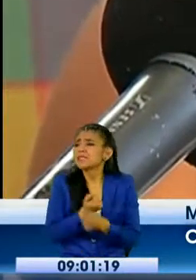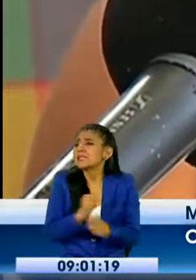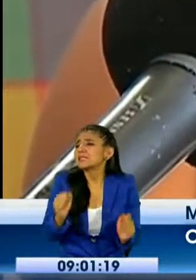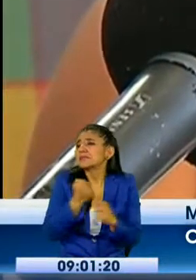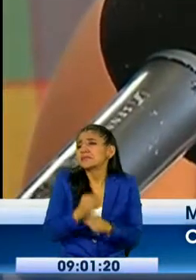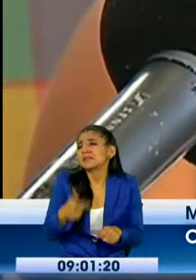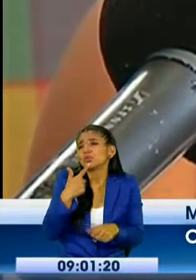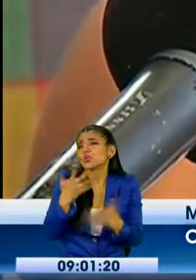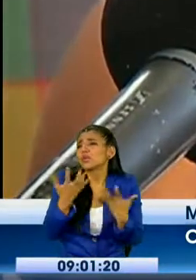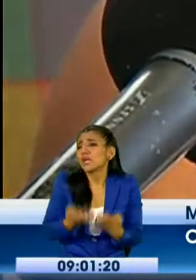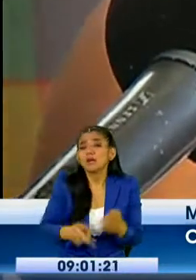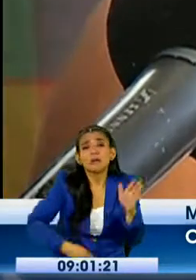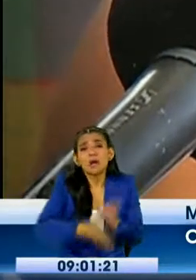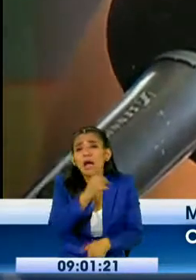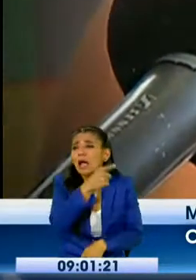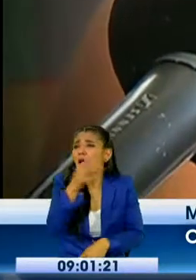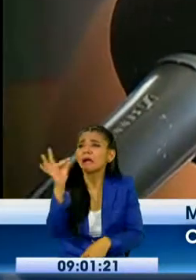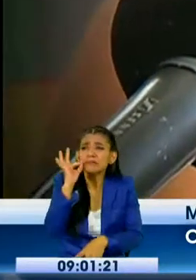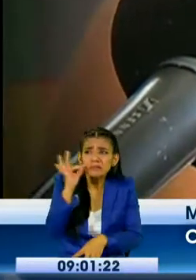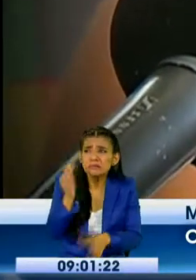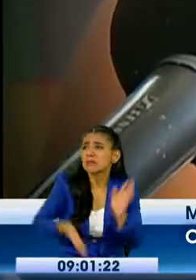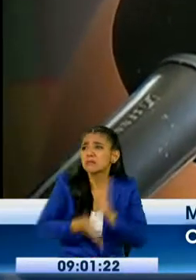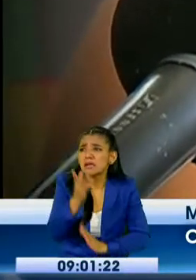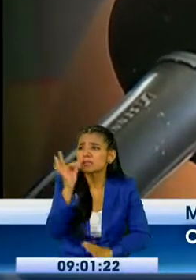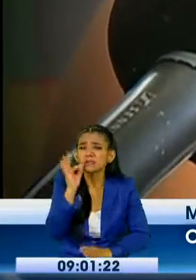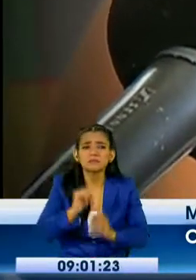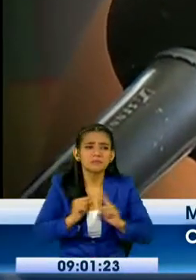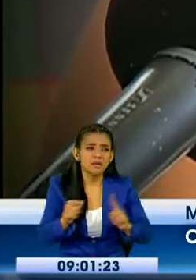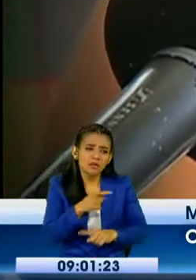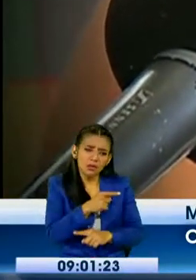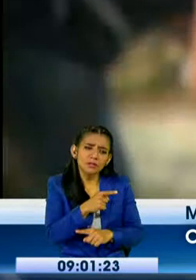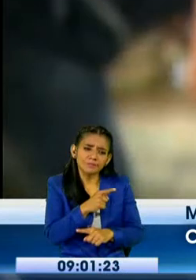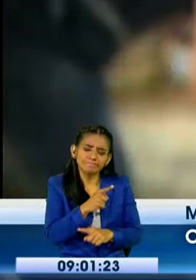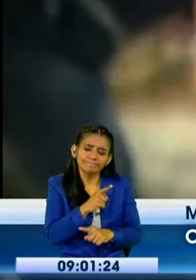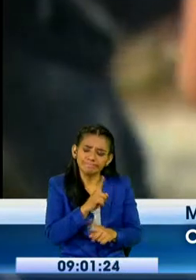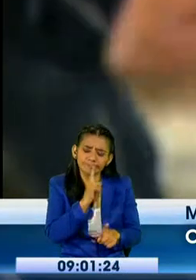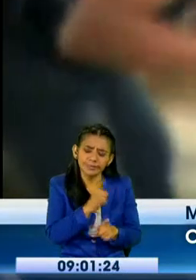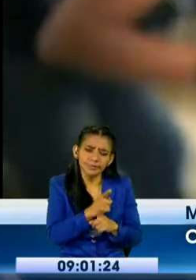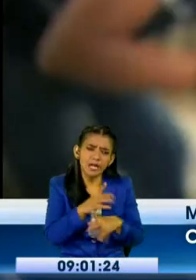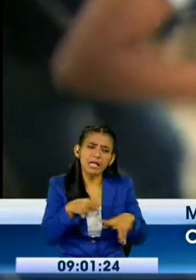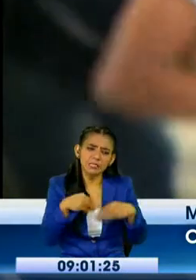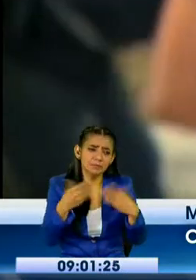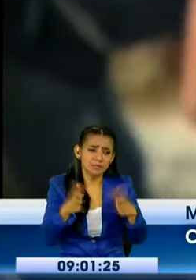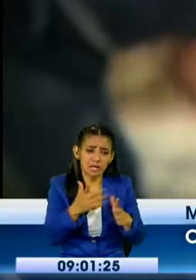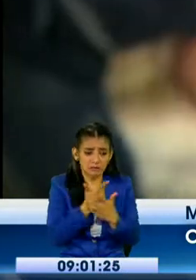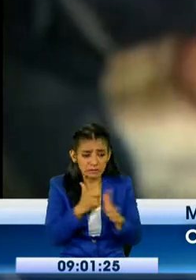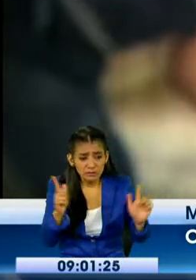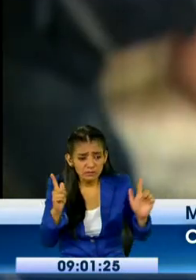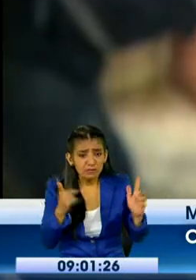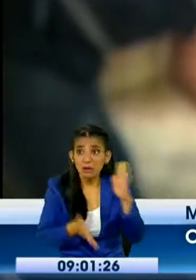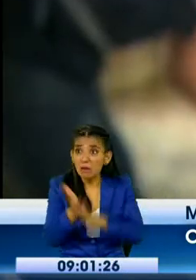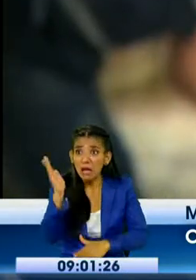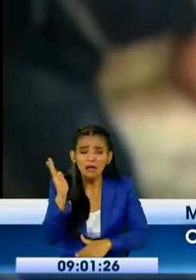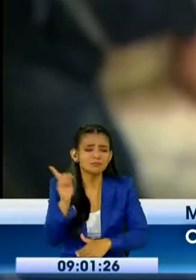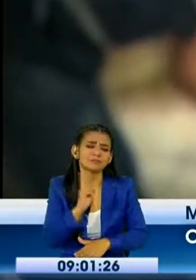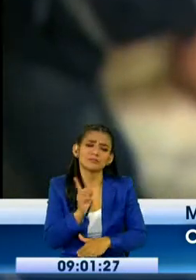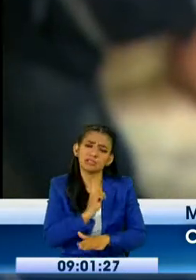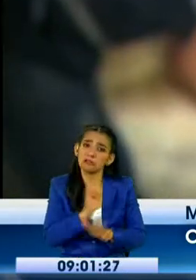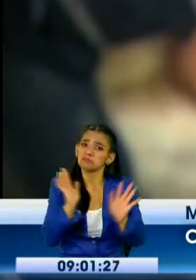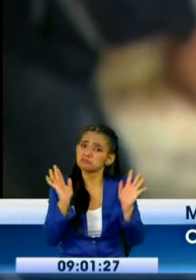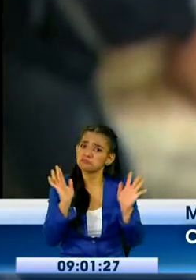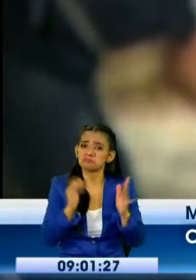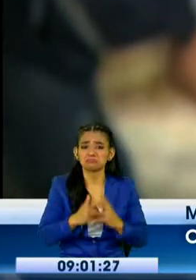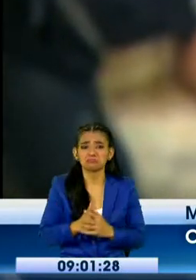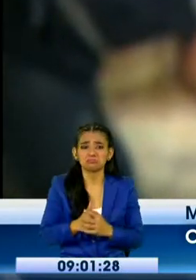déjeme ir a la calle a seguir consumiendo. Pero ya veo que él también está poniendo de su parte, ya lo he dejado suelto y no intenten salirse.